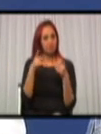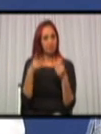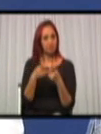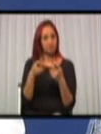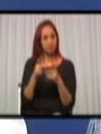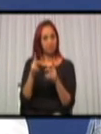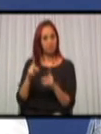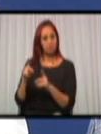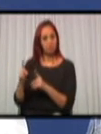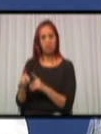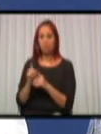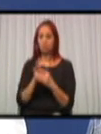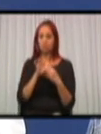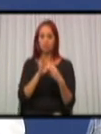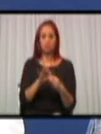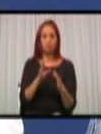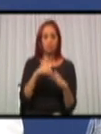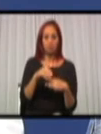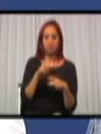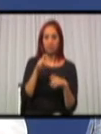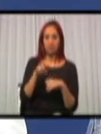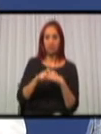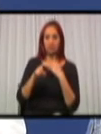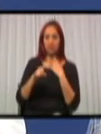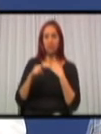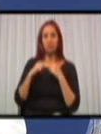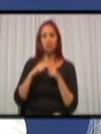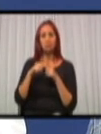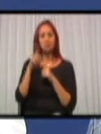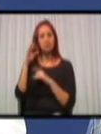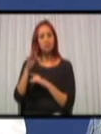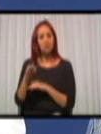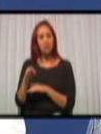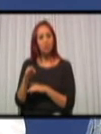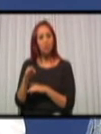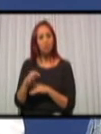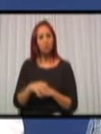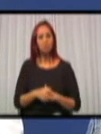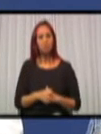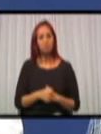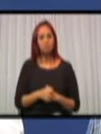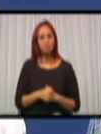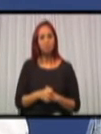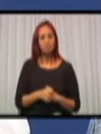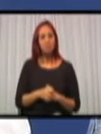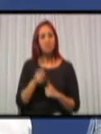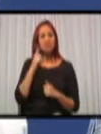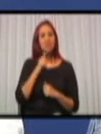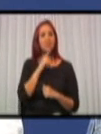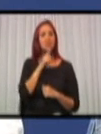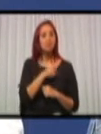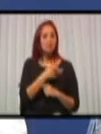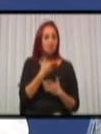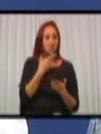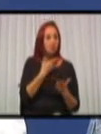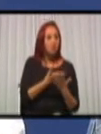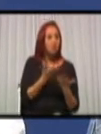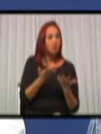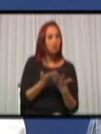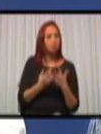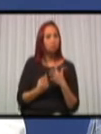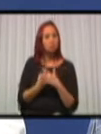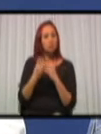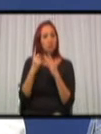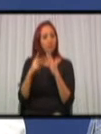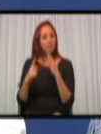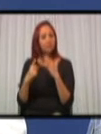el personal no se encuentra, no hay horarios establecidos. Entonces creo que si bien es cierto la Contraloría le da una calificación